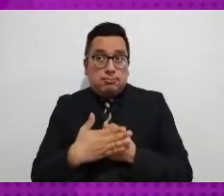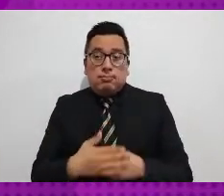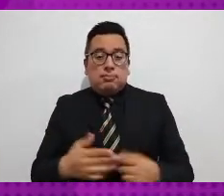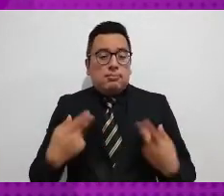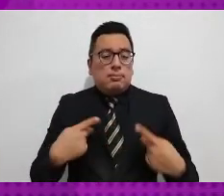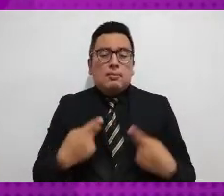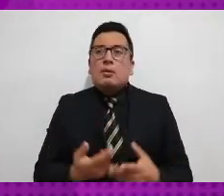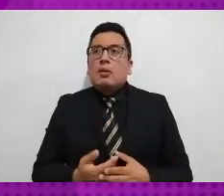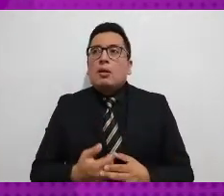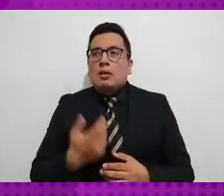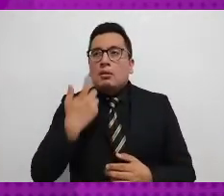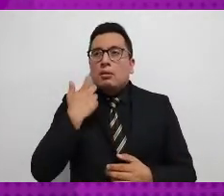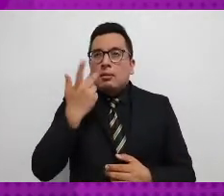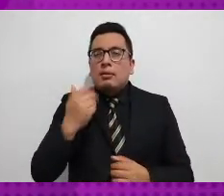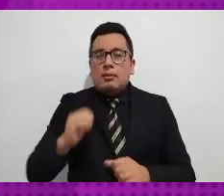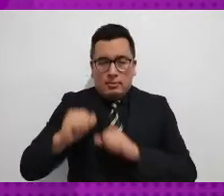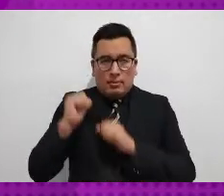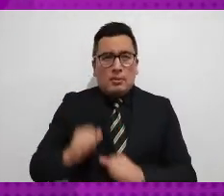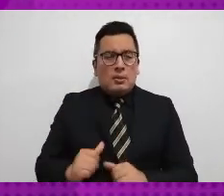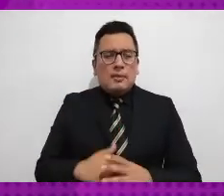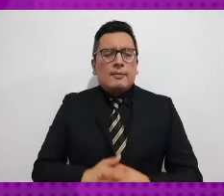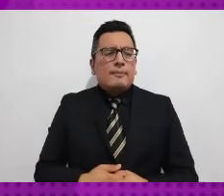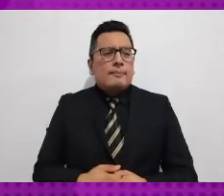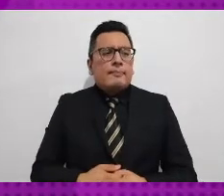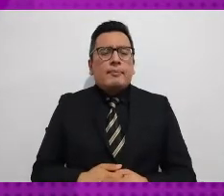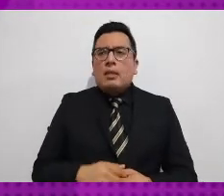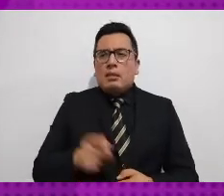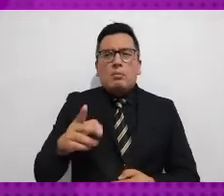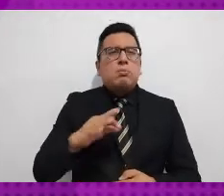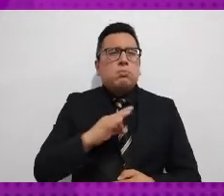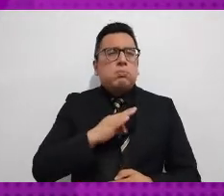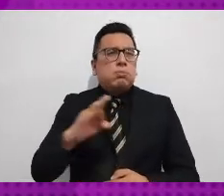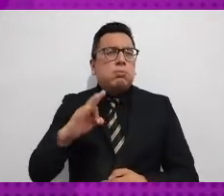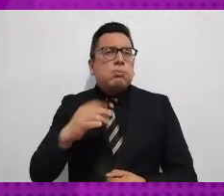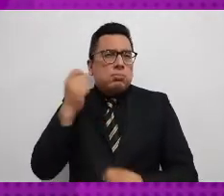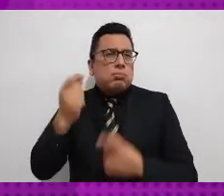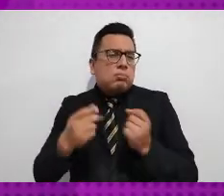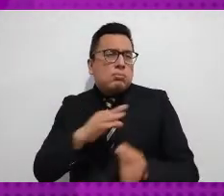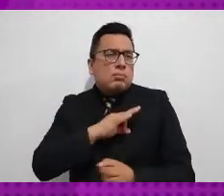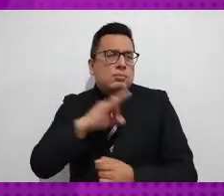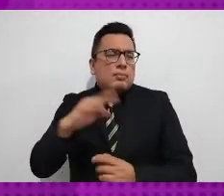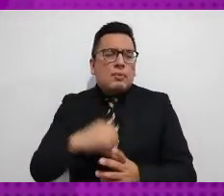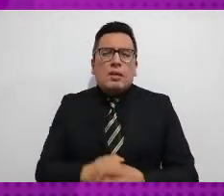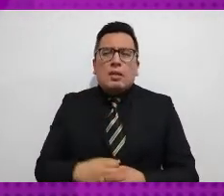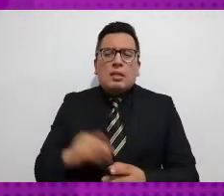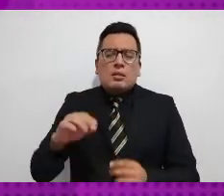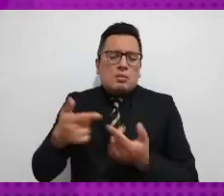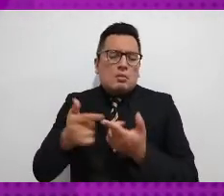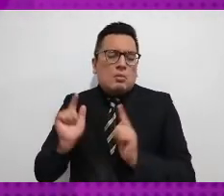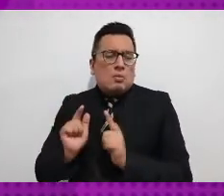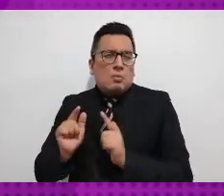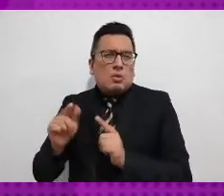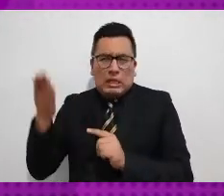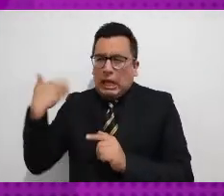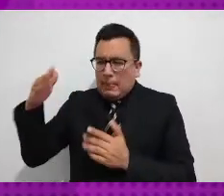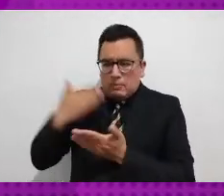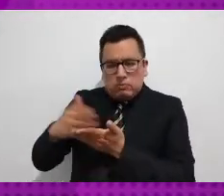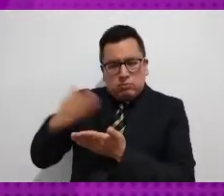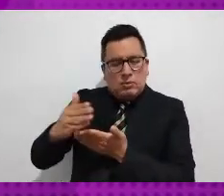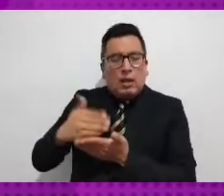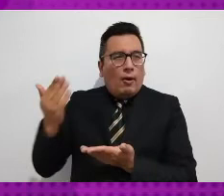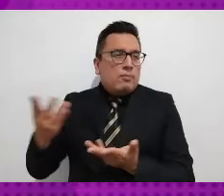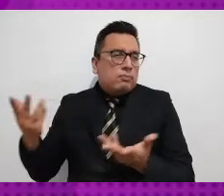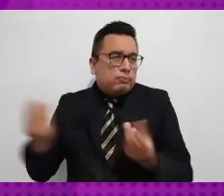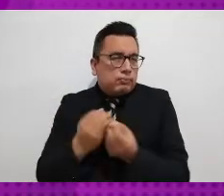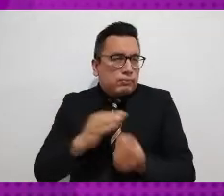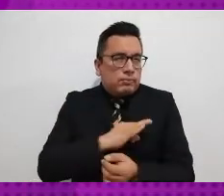o autoadscriban dentro de un grupo, pues vulnerable, pues tienen acceso, en este caso, primario